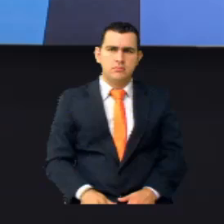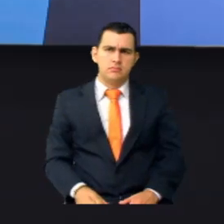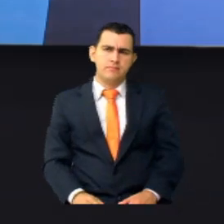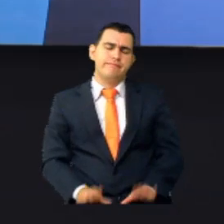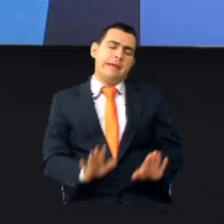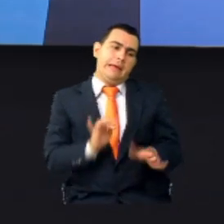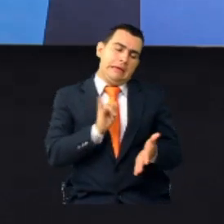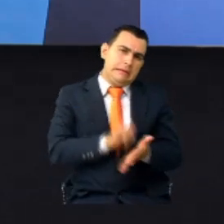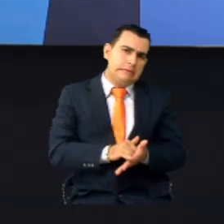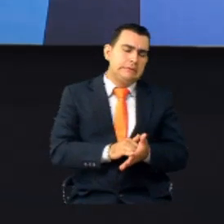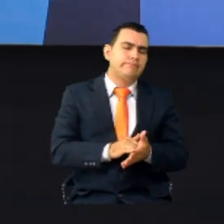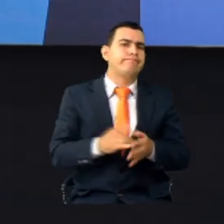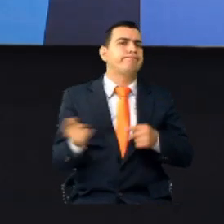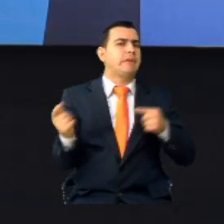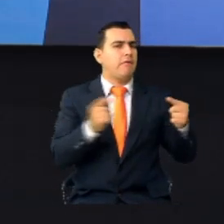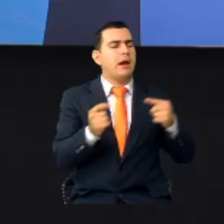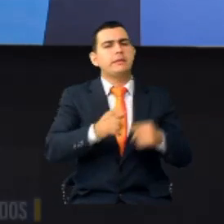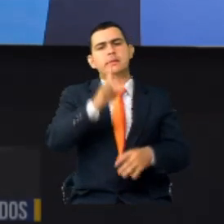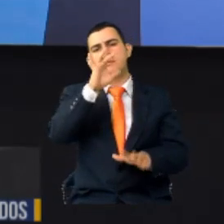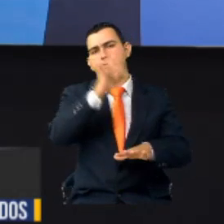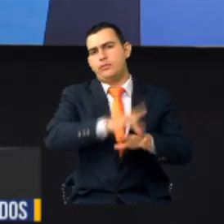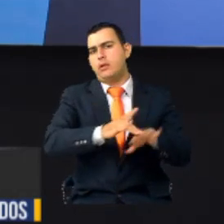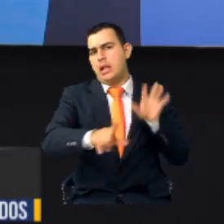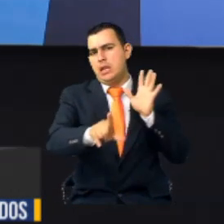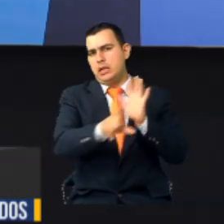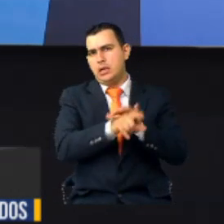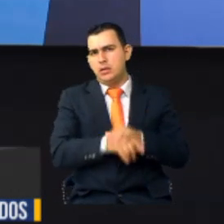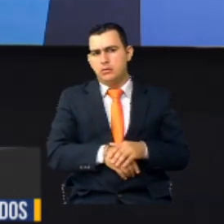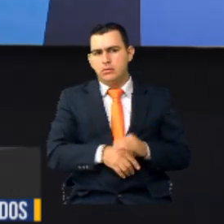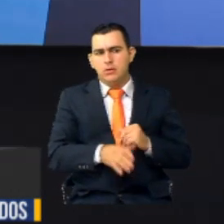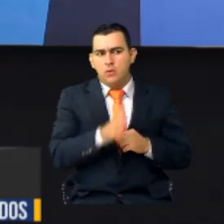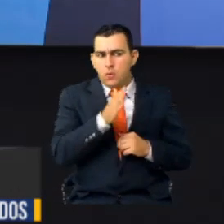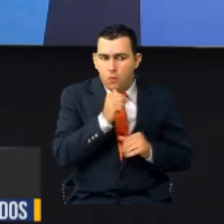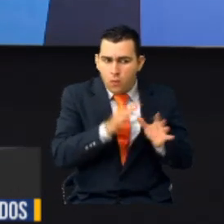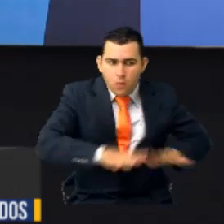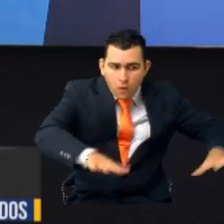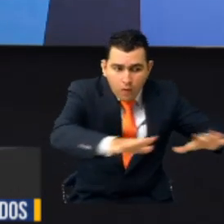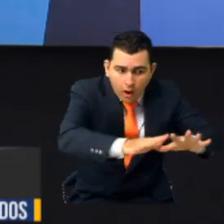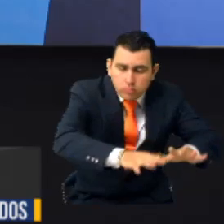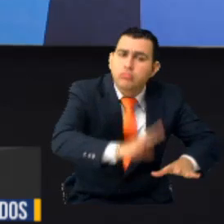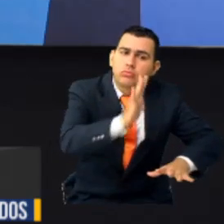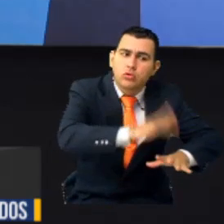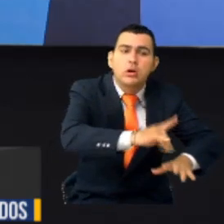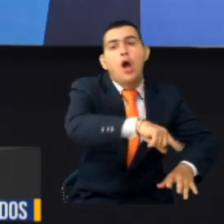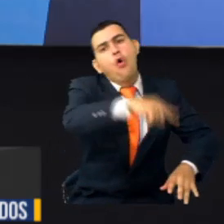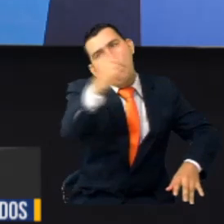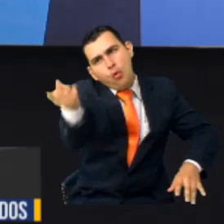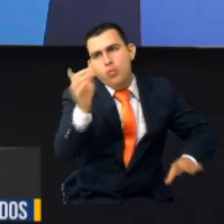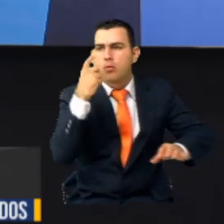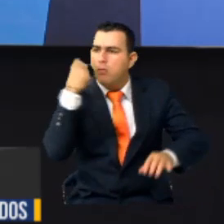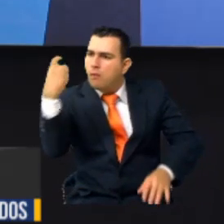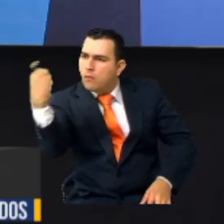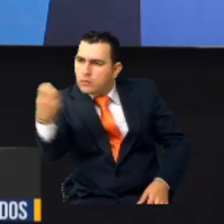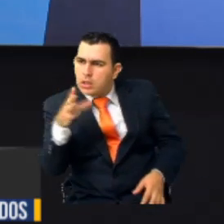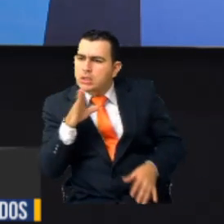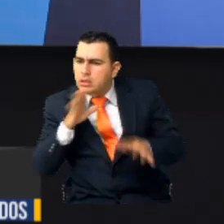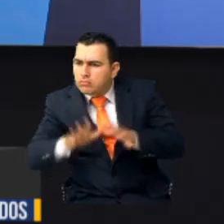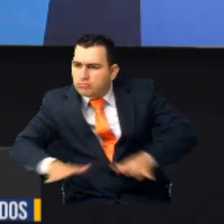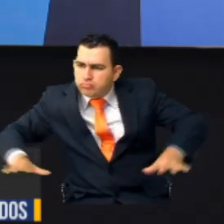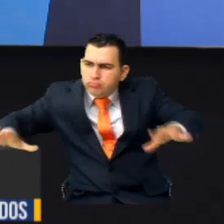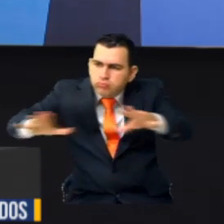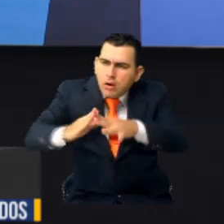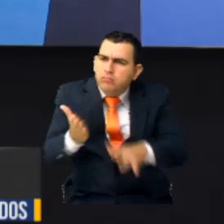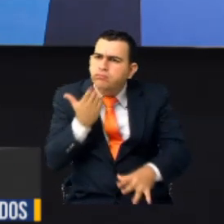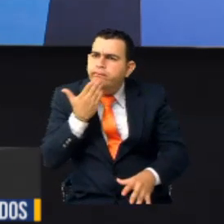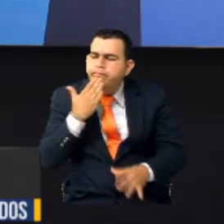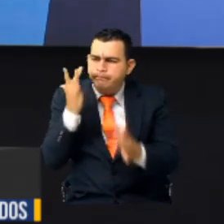debate legal que se tiene que realizar. Si no es ese predio, buscaremos otro predio que podamos realizar, que tenga las condiciones suficientes